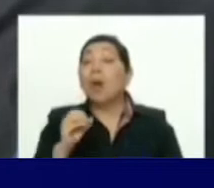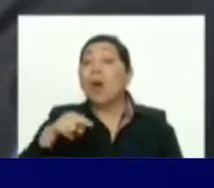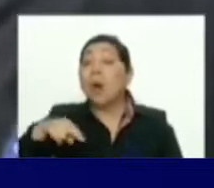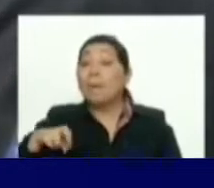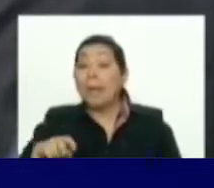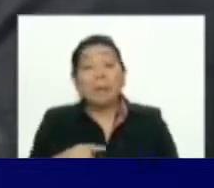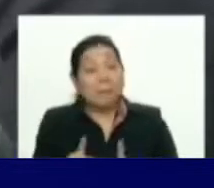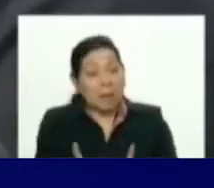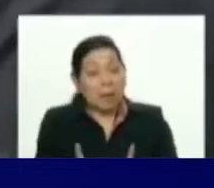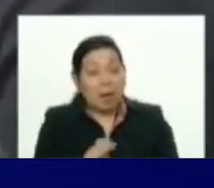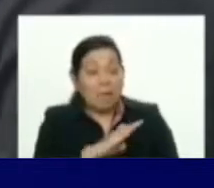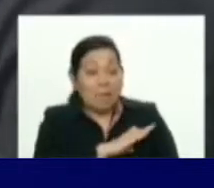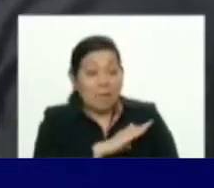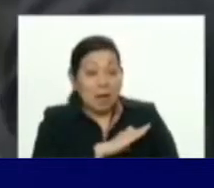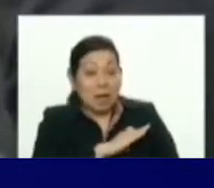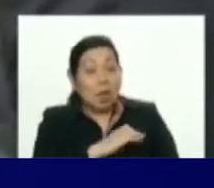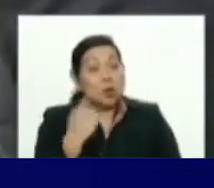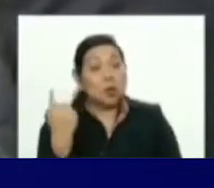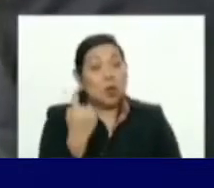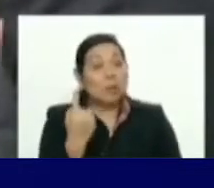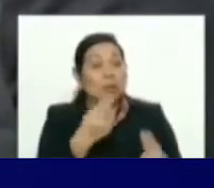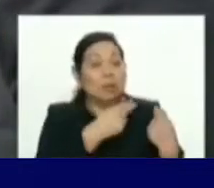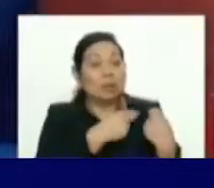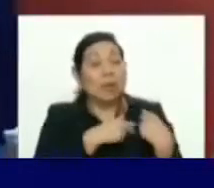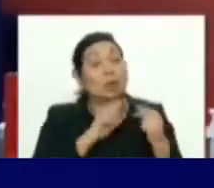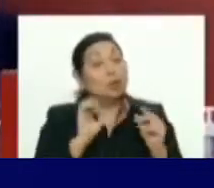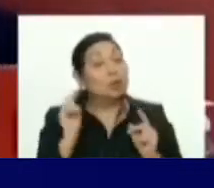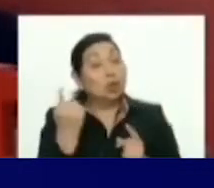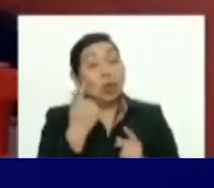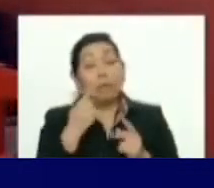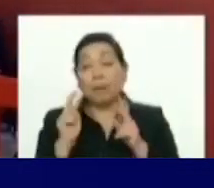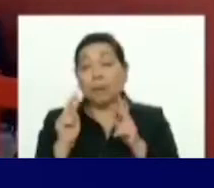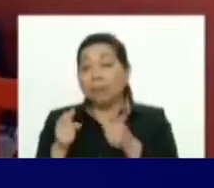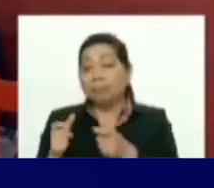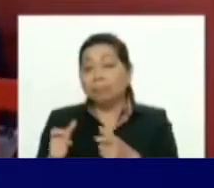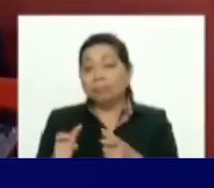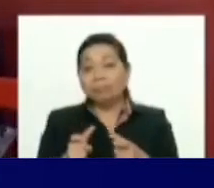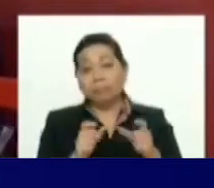¿no? Pero nosotros, nuestros fiscalizadores, pueden hacer observaciones.